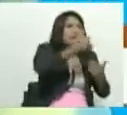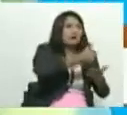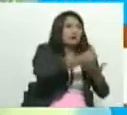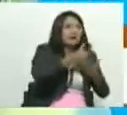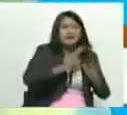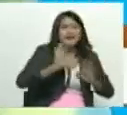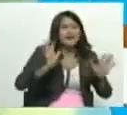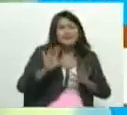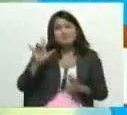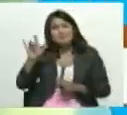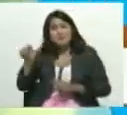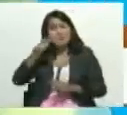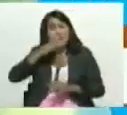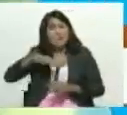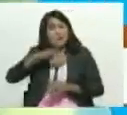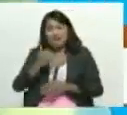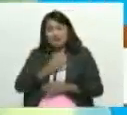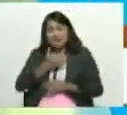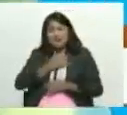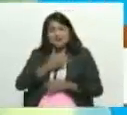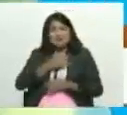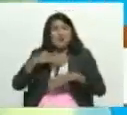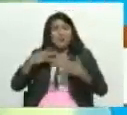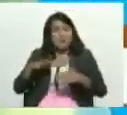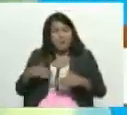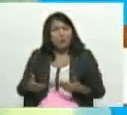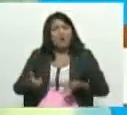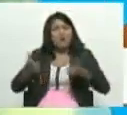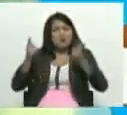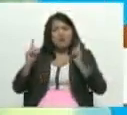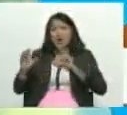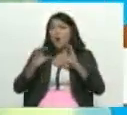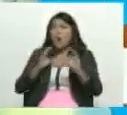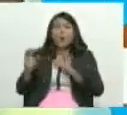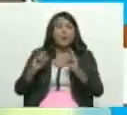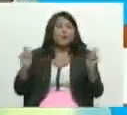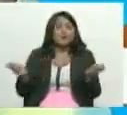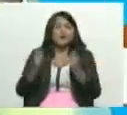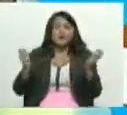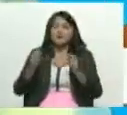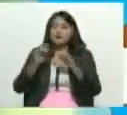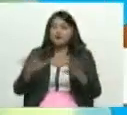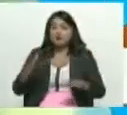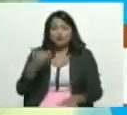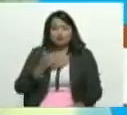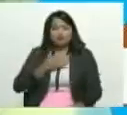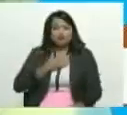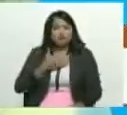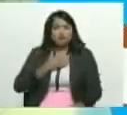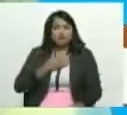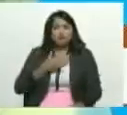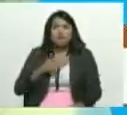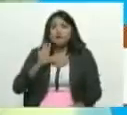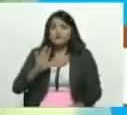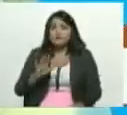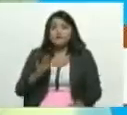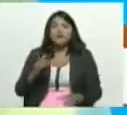pueblo comunicador y entendernos entre nosotros sin que me diera la industria de la comunicación y los canales de televisión